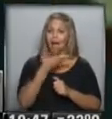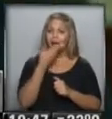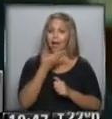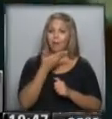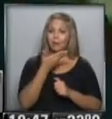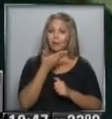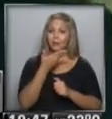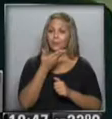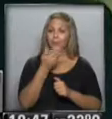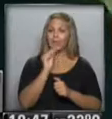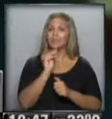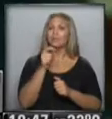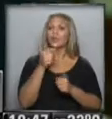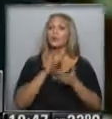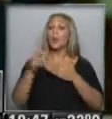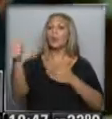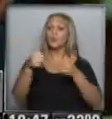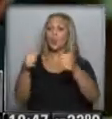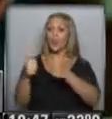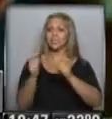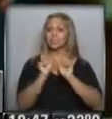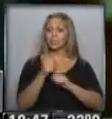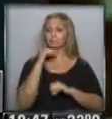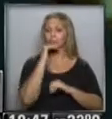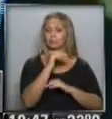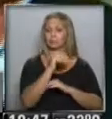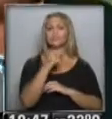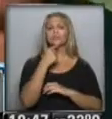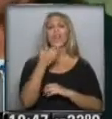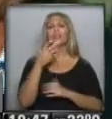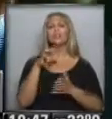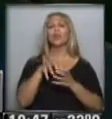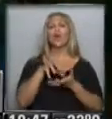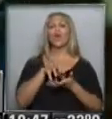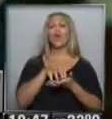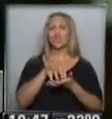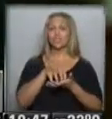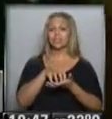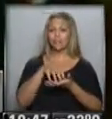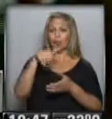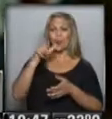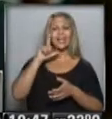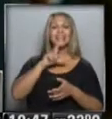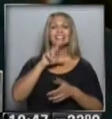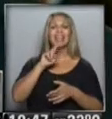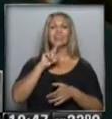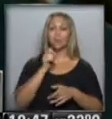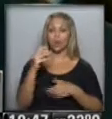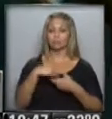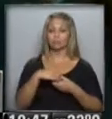se vayan insertando. Estamos hablando del primer proyecto del Consejo de la Magistratura. Sí, primer proyecto. O sea, ¿y los otros